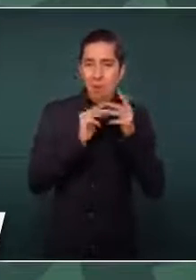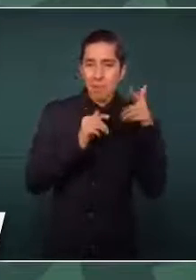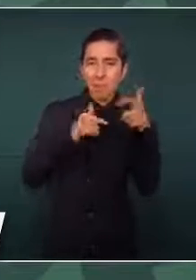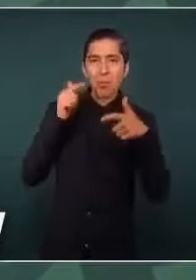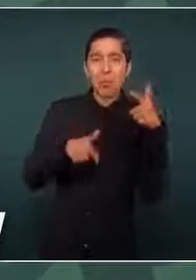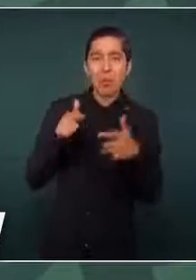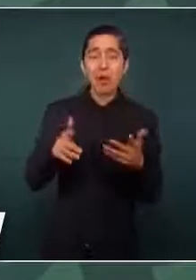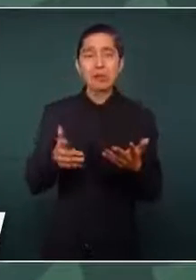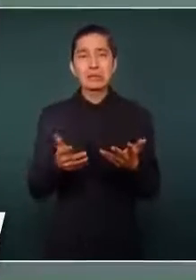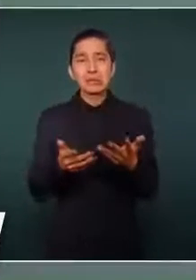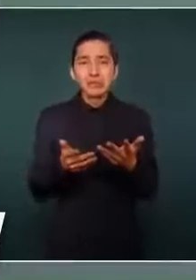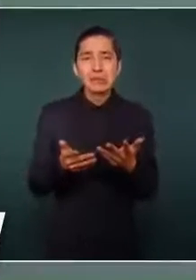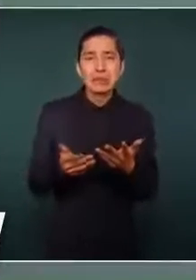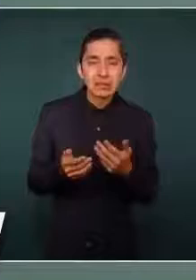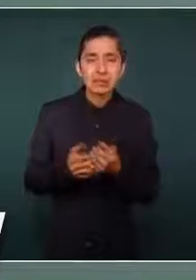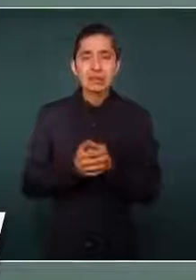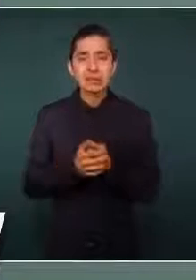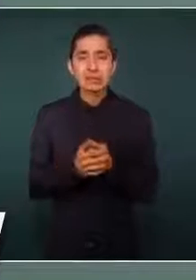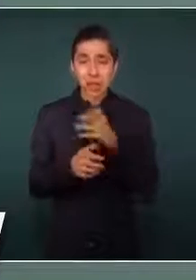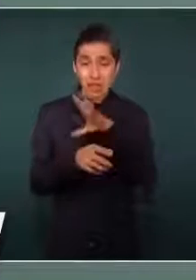Todo esto, pues,